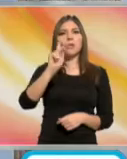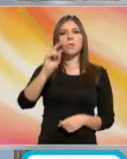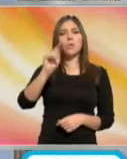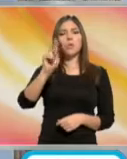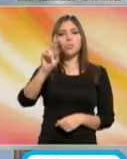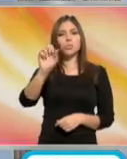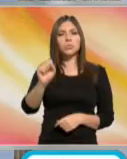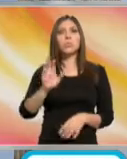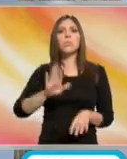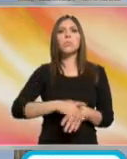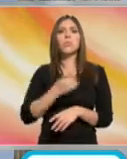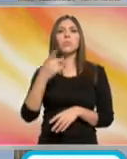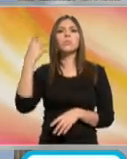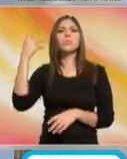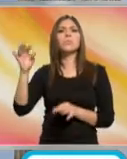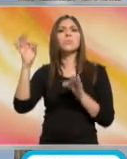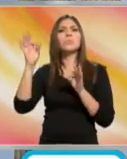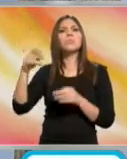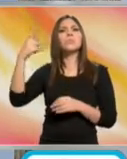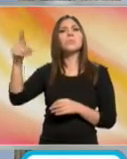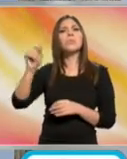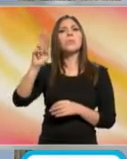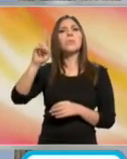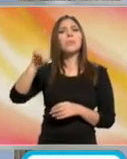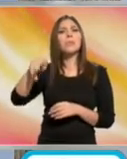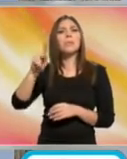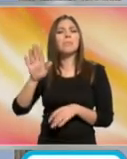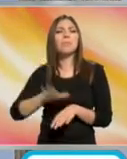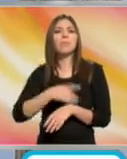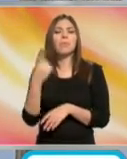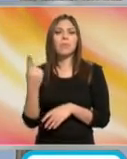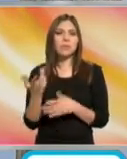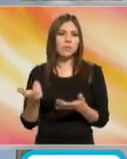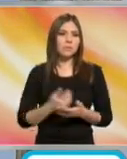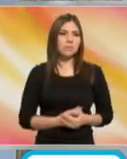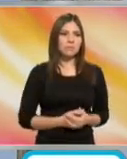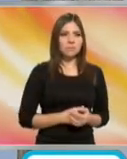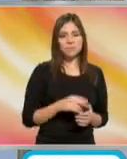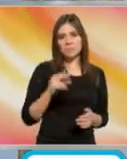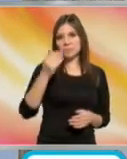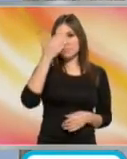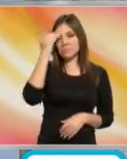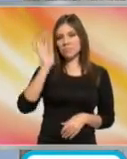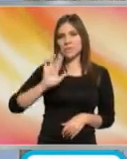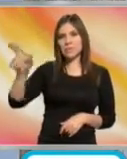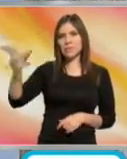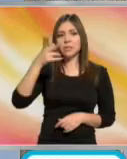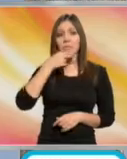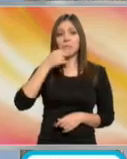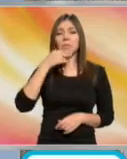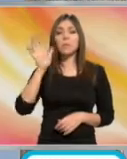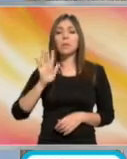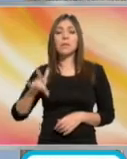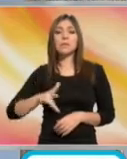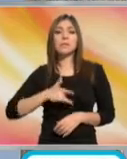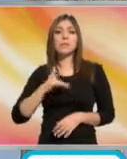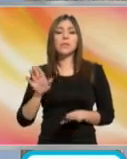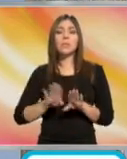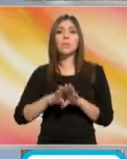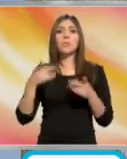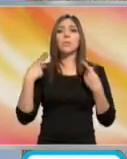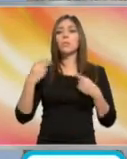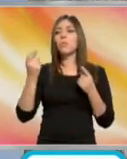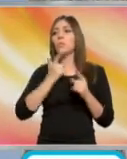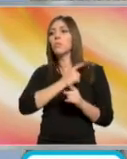es. Sí. Pues debe de ser principalmente por su personalidad y que es una persona que ha sido una celebridad y que ha estado mucho tiempo en este